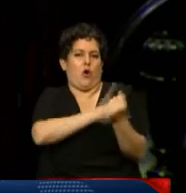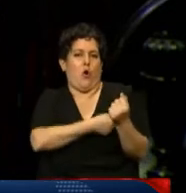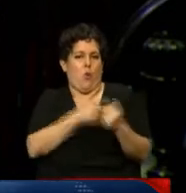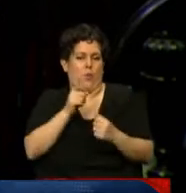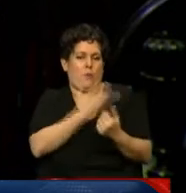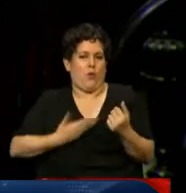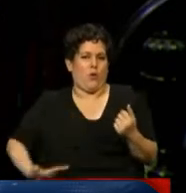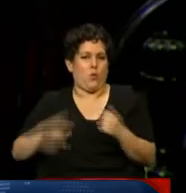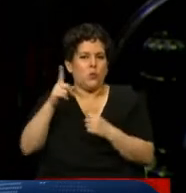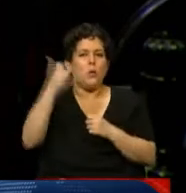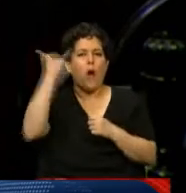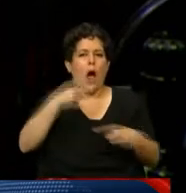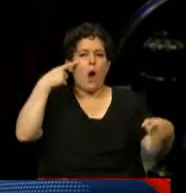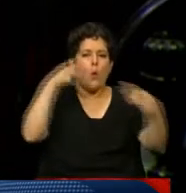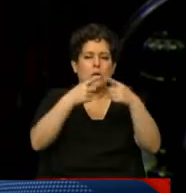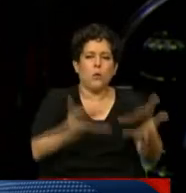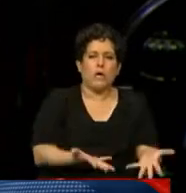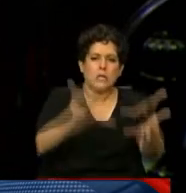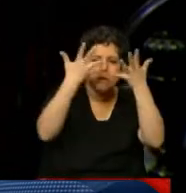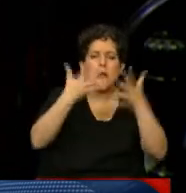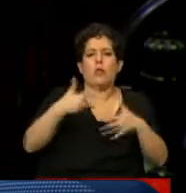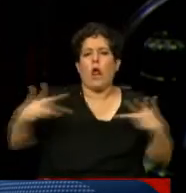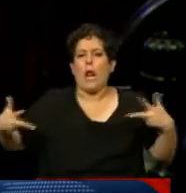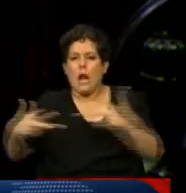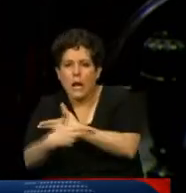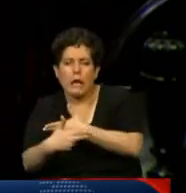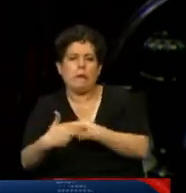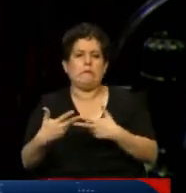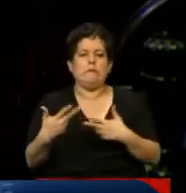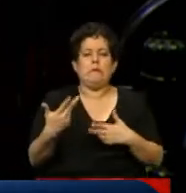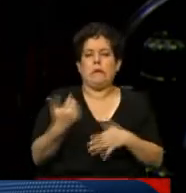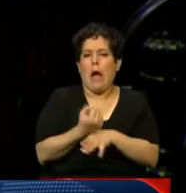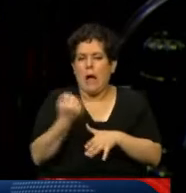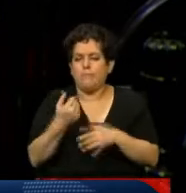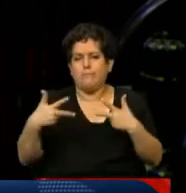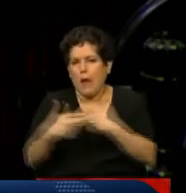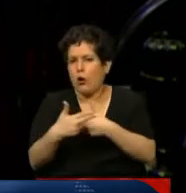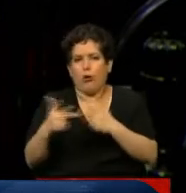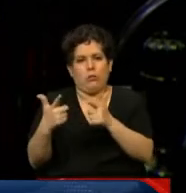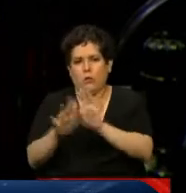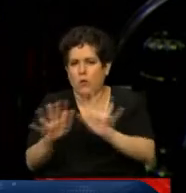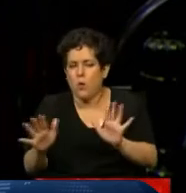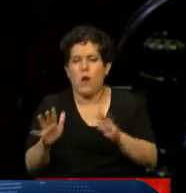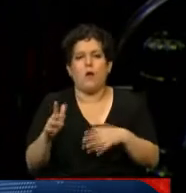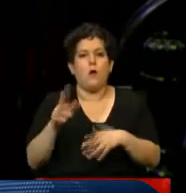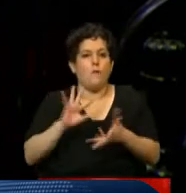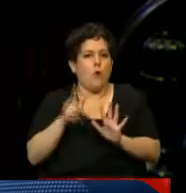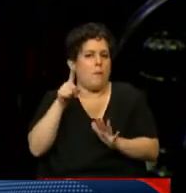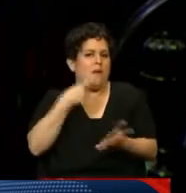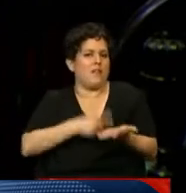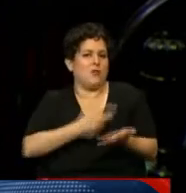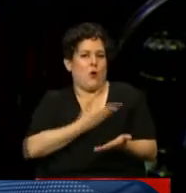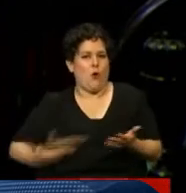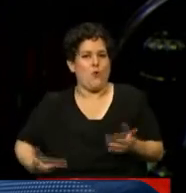de crecimiento sin recortes ni ajustes. Como parte de este gobierno que